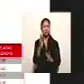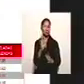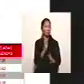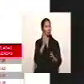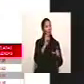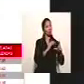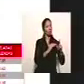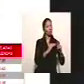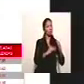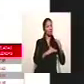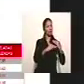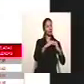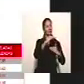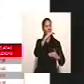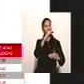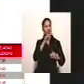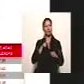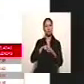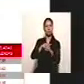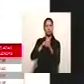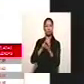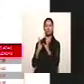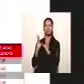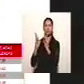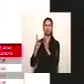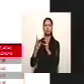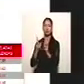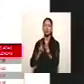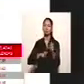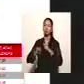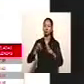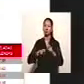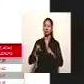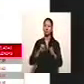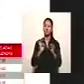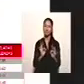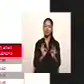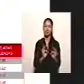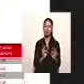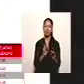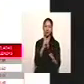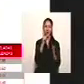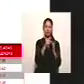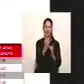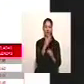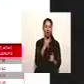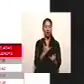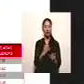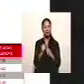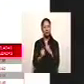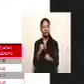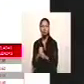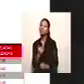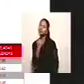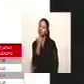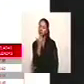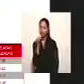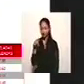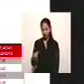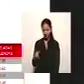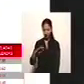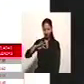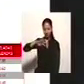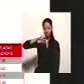encima en rendimiento, en movilización de carga. Pero le quiero decir algo muy preocupante. En el